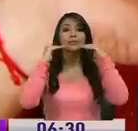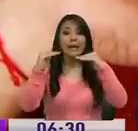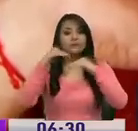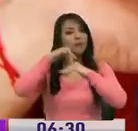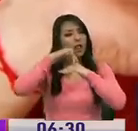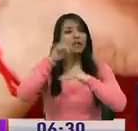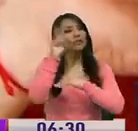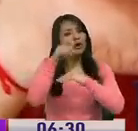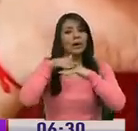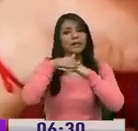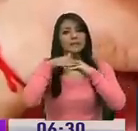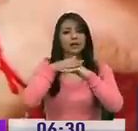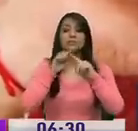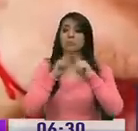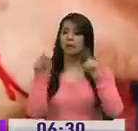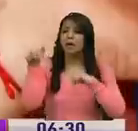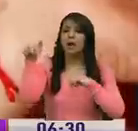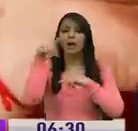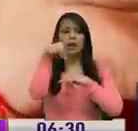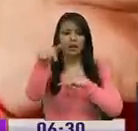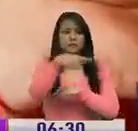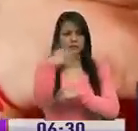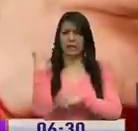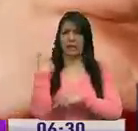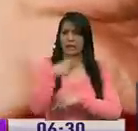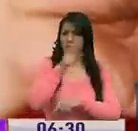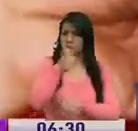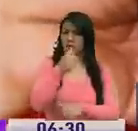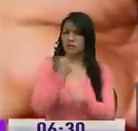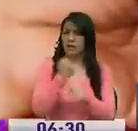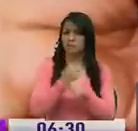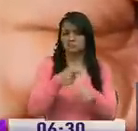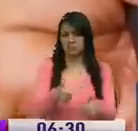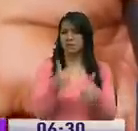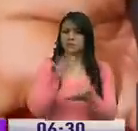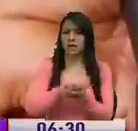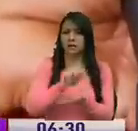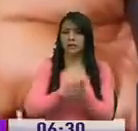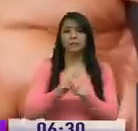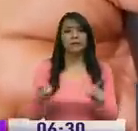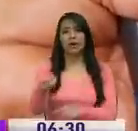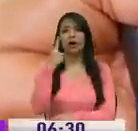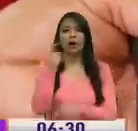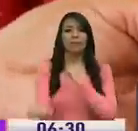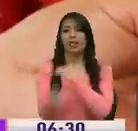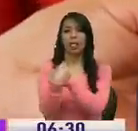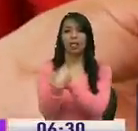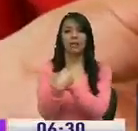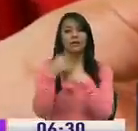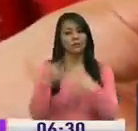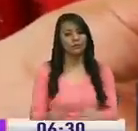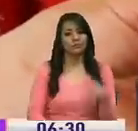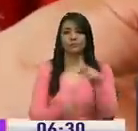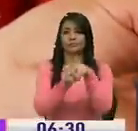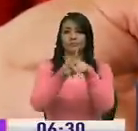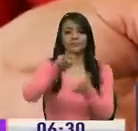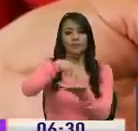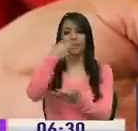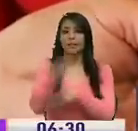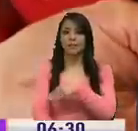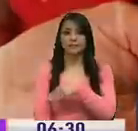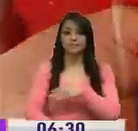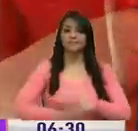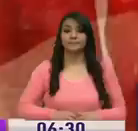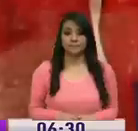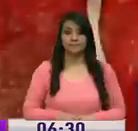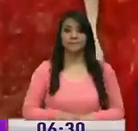feo pero se había dónde caminar por acá tranquilamente no vo a pasar nada pero las cosas lo que pasan tambén fue sin querer